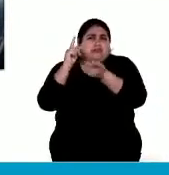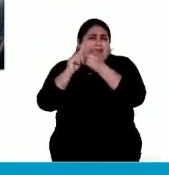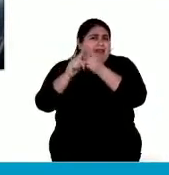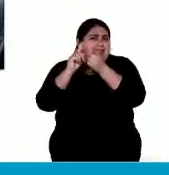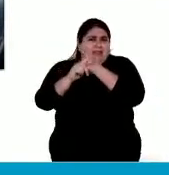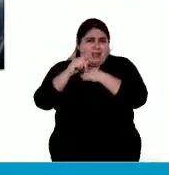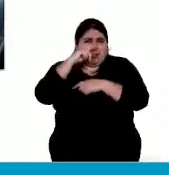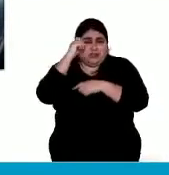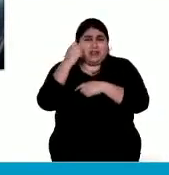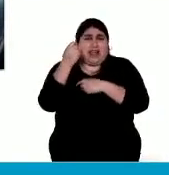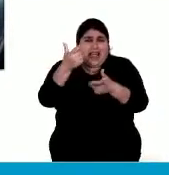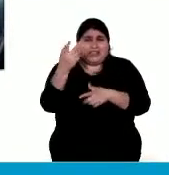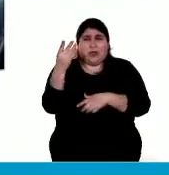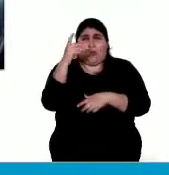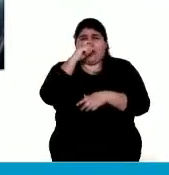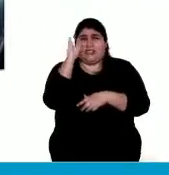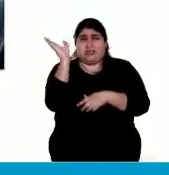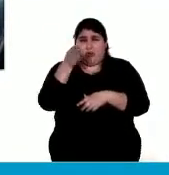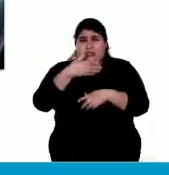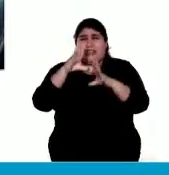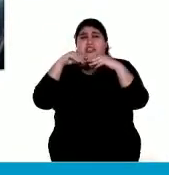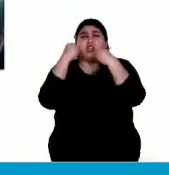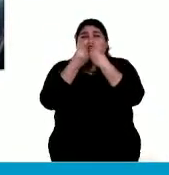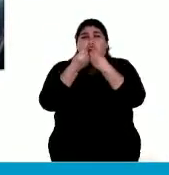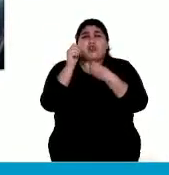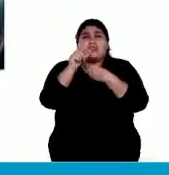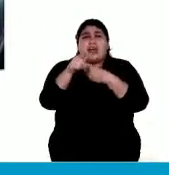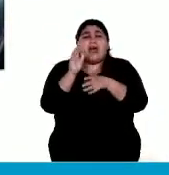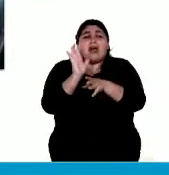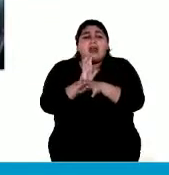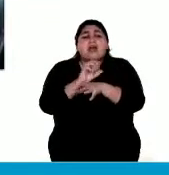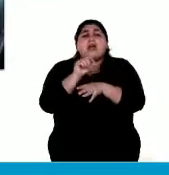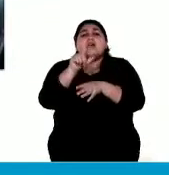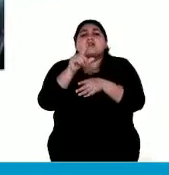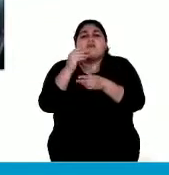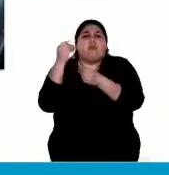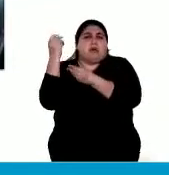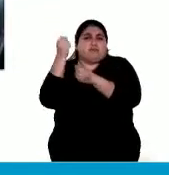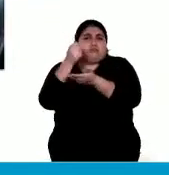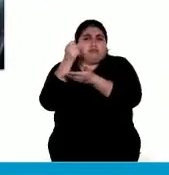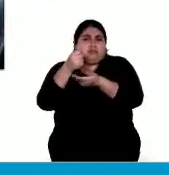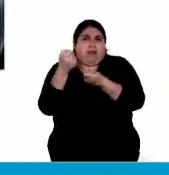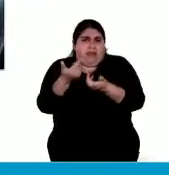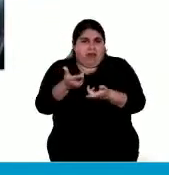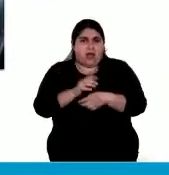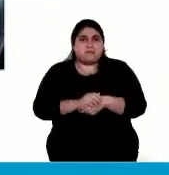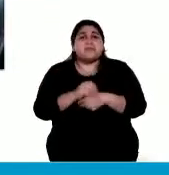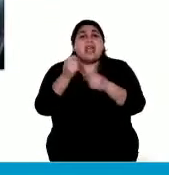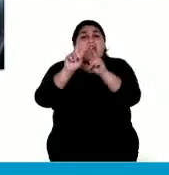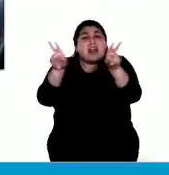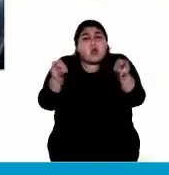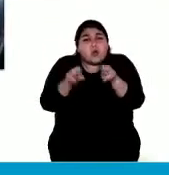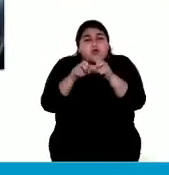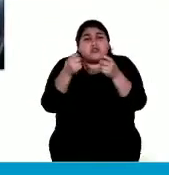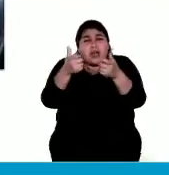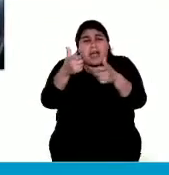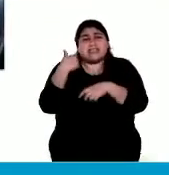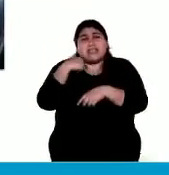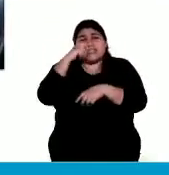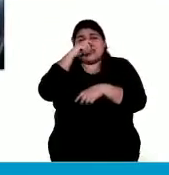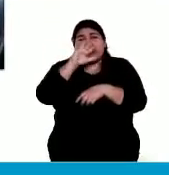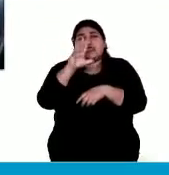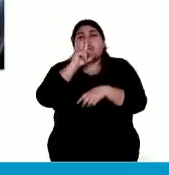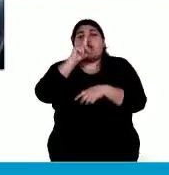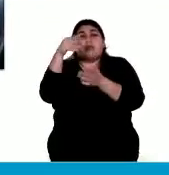El 47% del total de la torta ha recibido. De esos recursos, 75.000 millones